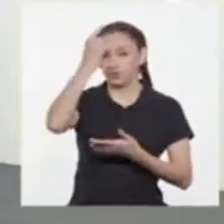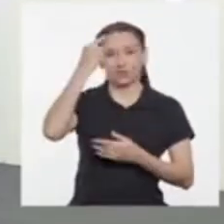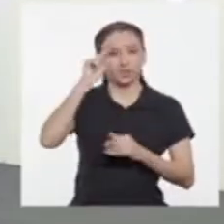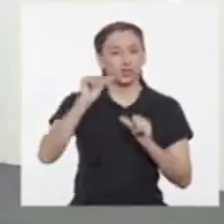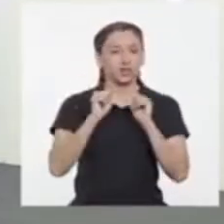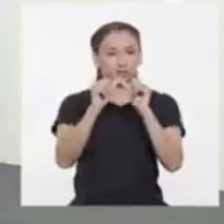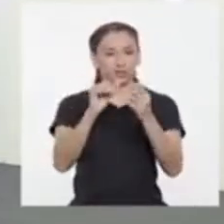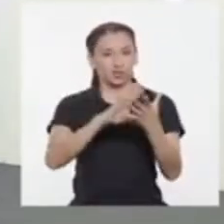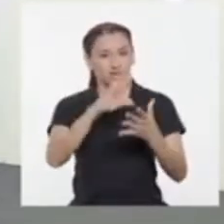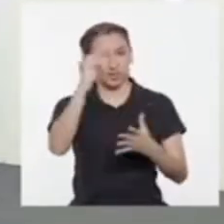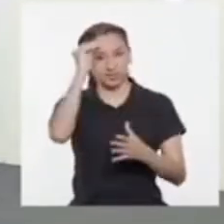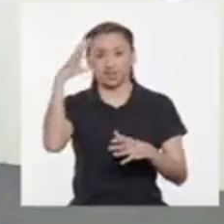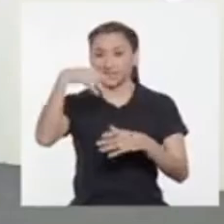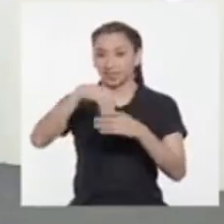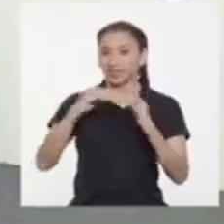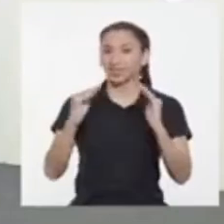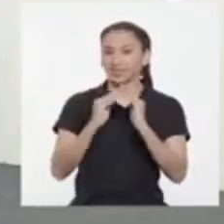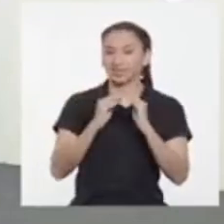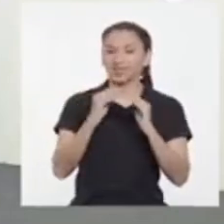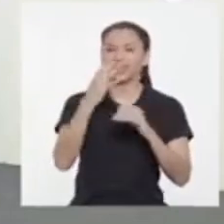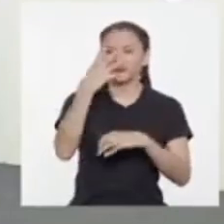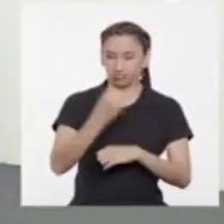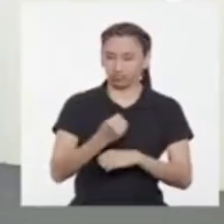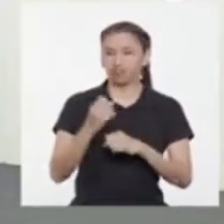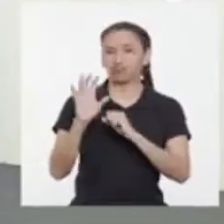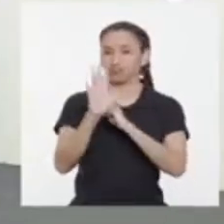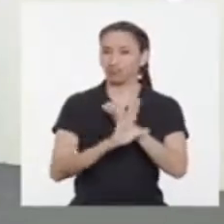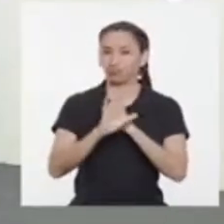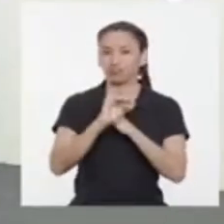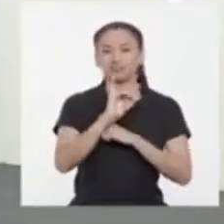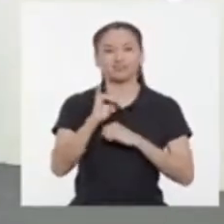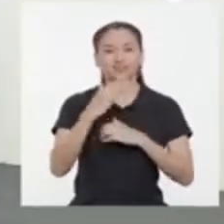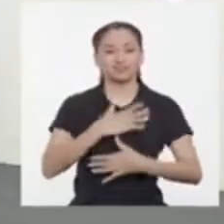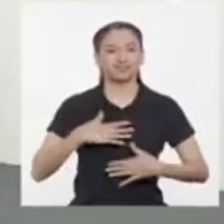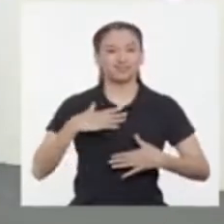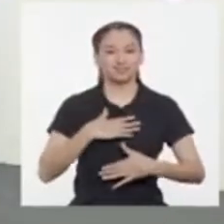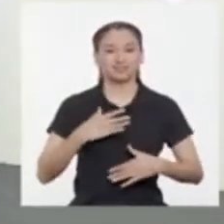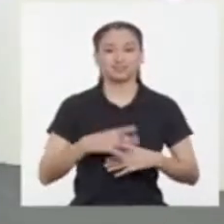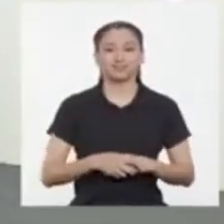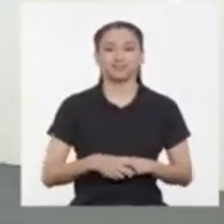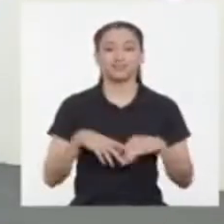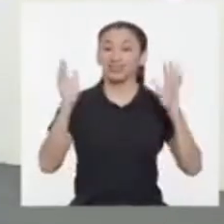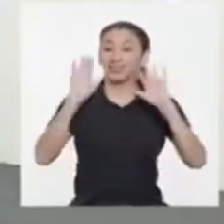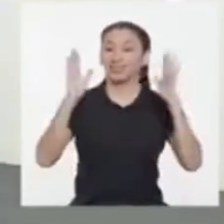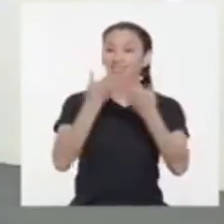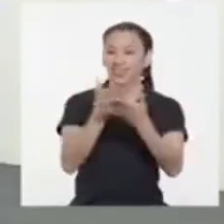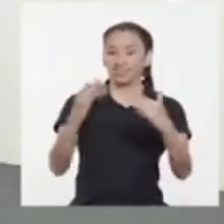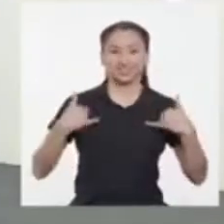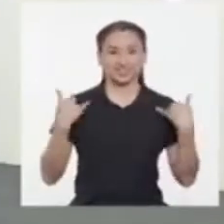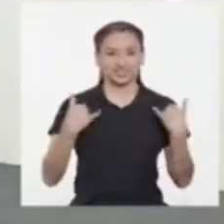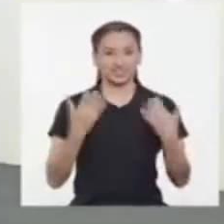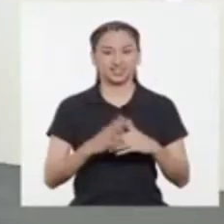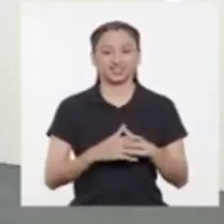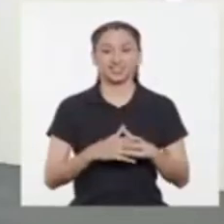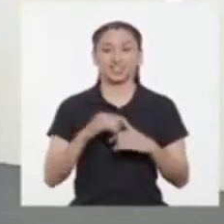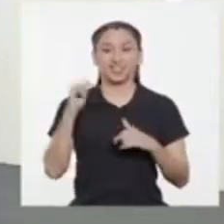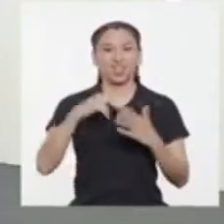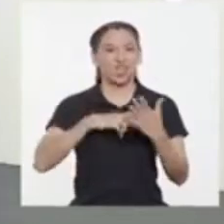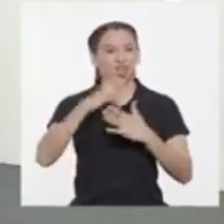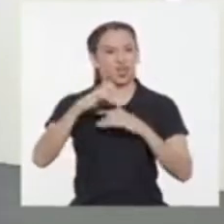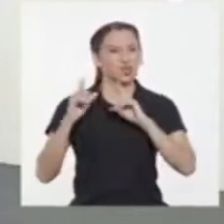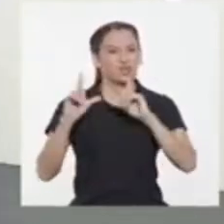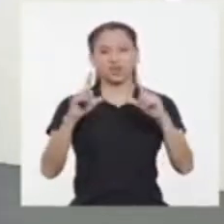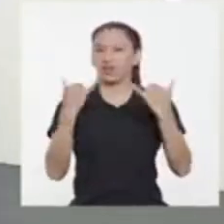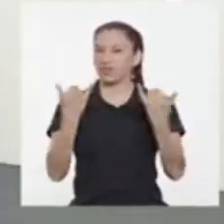de Educación para seguir aprendiendo desde casa de manera segura y divertida. Hola chicos, y